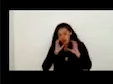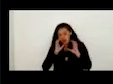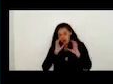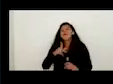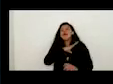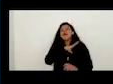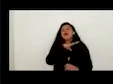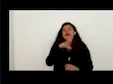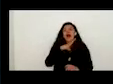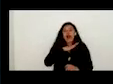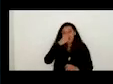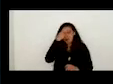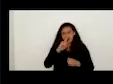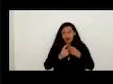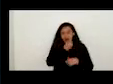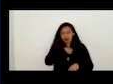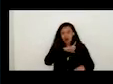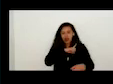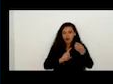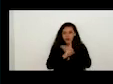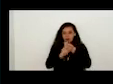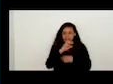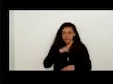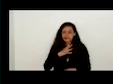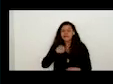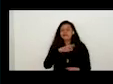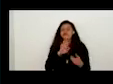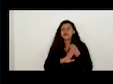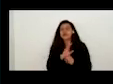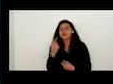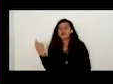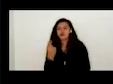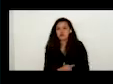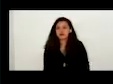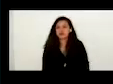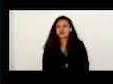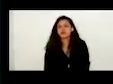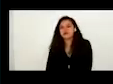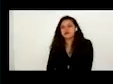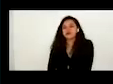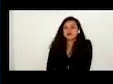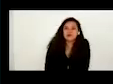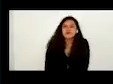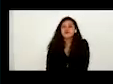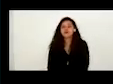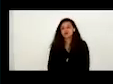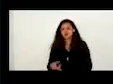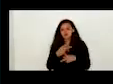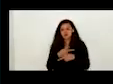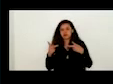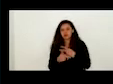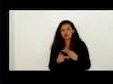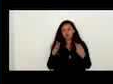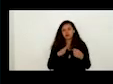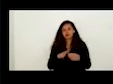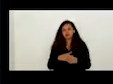problemas de salud. ¿Qué debemos evitar? Por ejemplo, este tipo de productos a base de